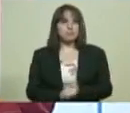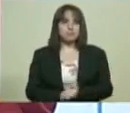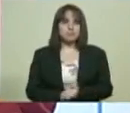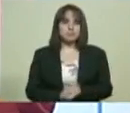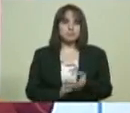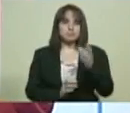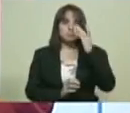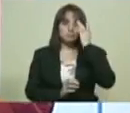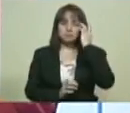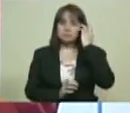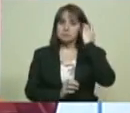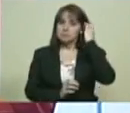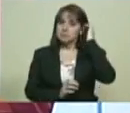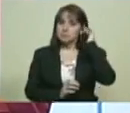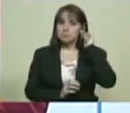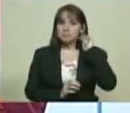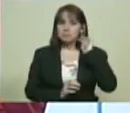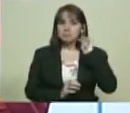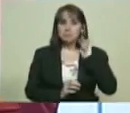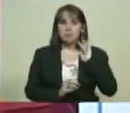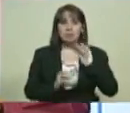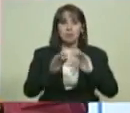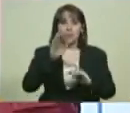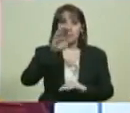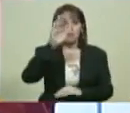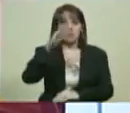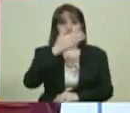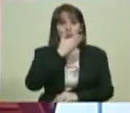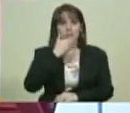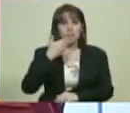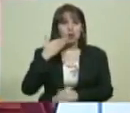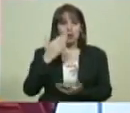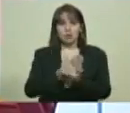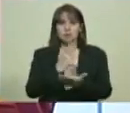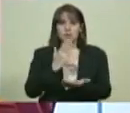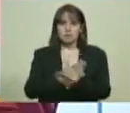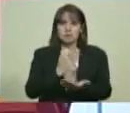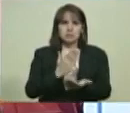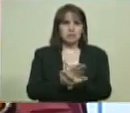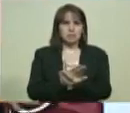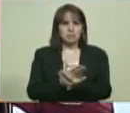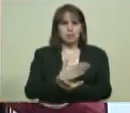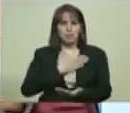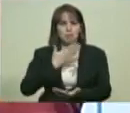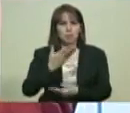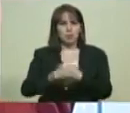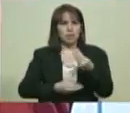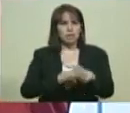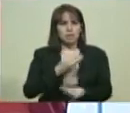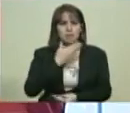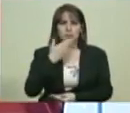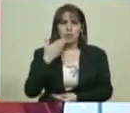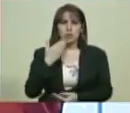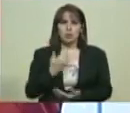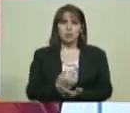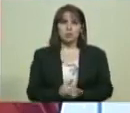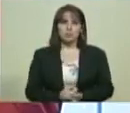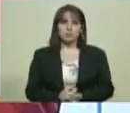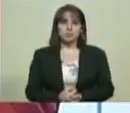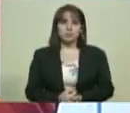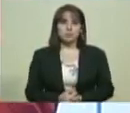y de apuntar hacia el futuro para que las cosas siempre mejoren. Siempre las cosas pueden ser mejor. Así